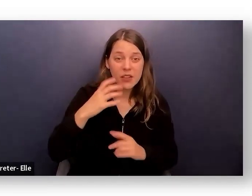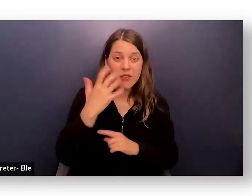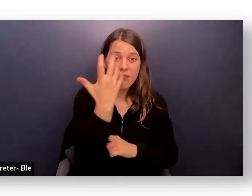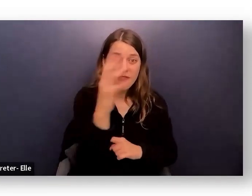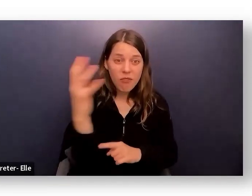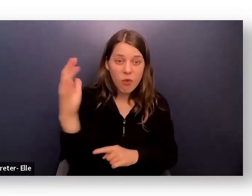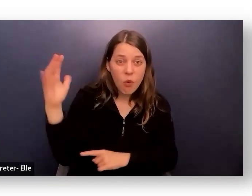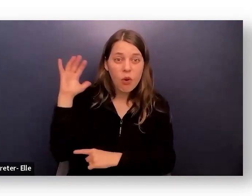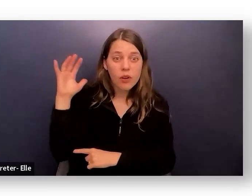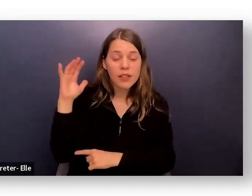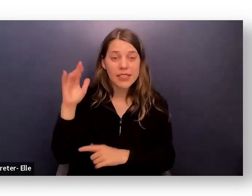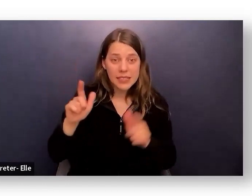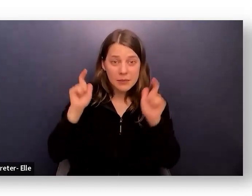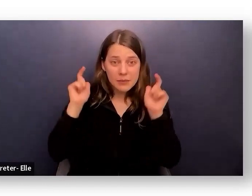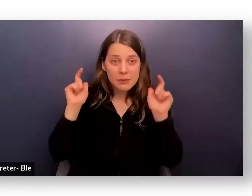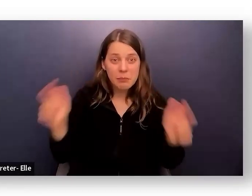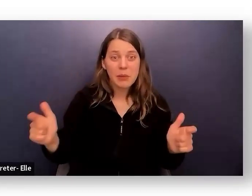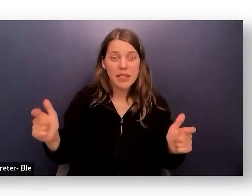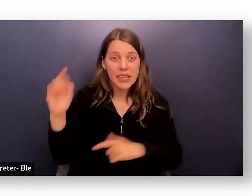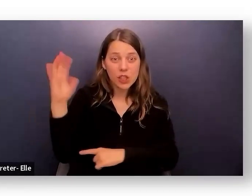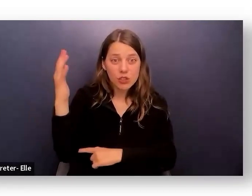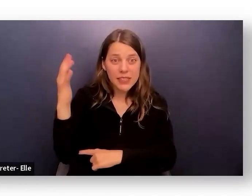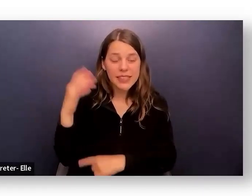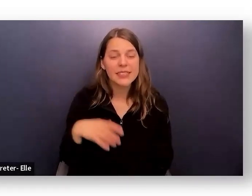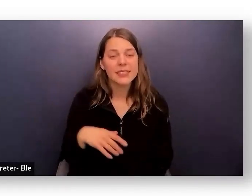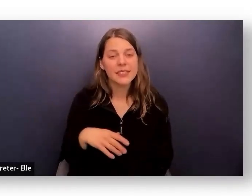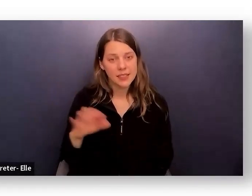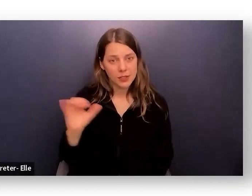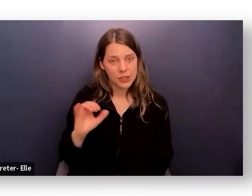como bosques densos.